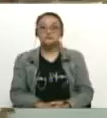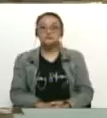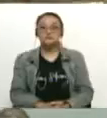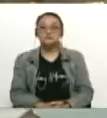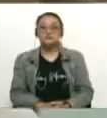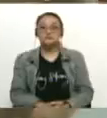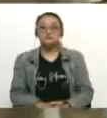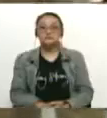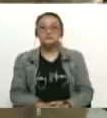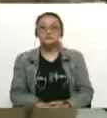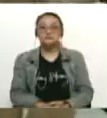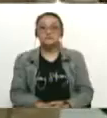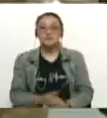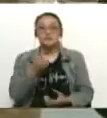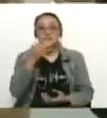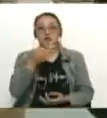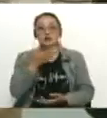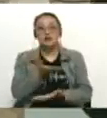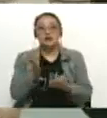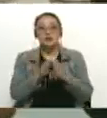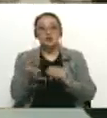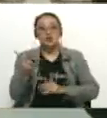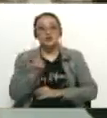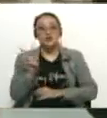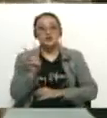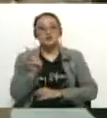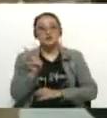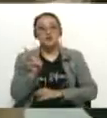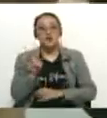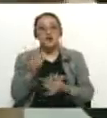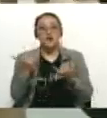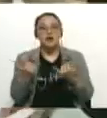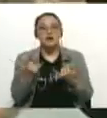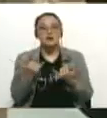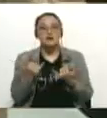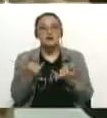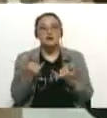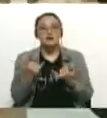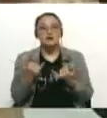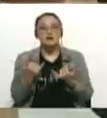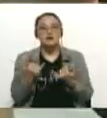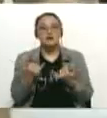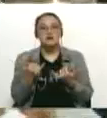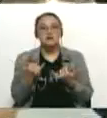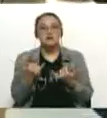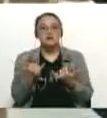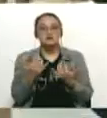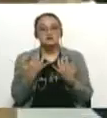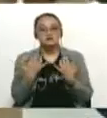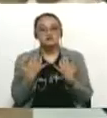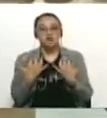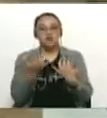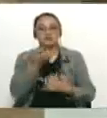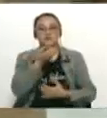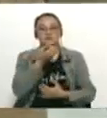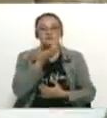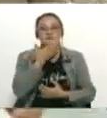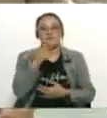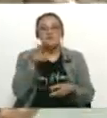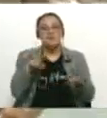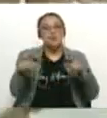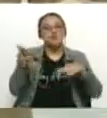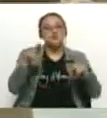Bueno, buenas tardes a toda Venezuela, desde aquí, desde las instalaciones de este maravilloso Museo